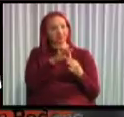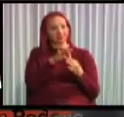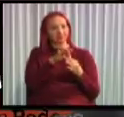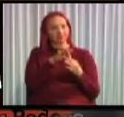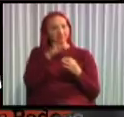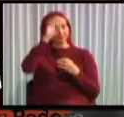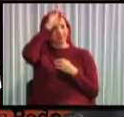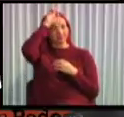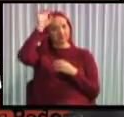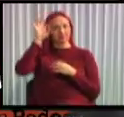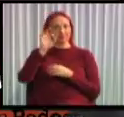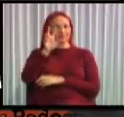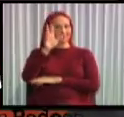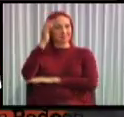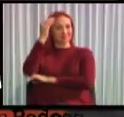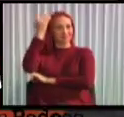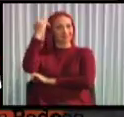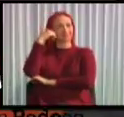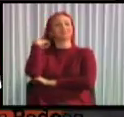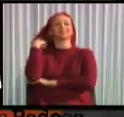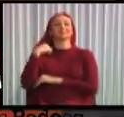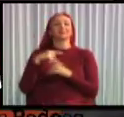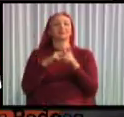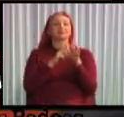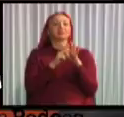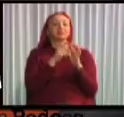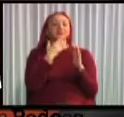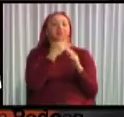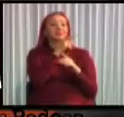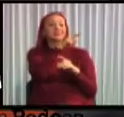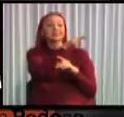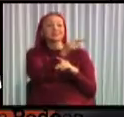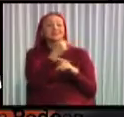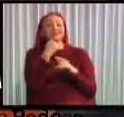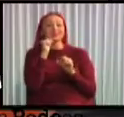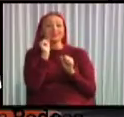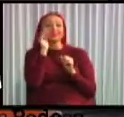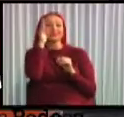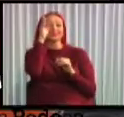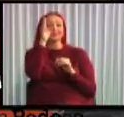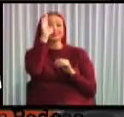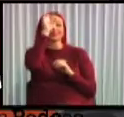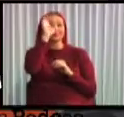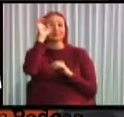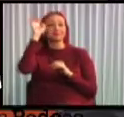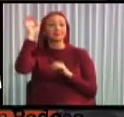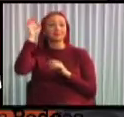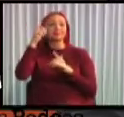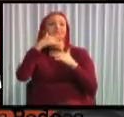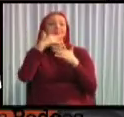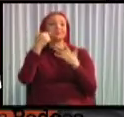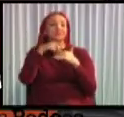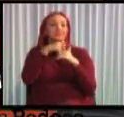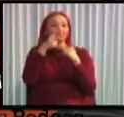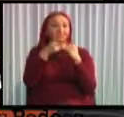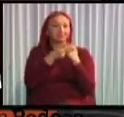Freiburgo en el 93. Fue gracias a él que yo pues pude ir a jugar al extranjero por primera vez en el